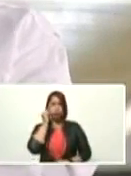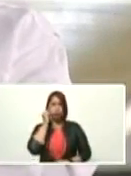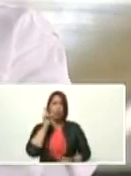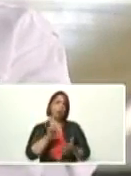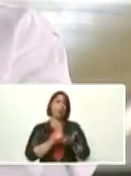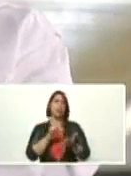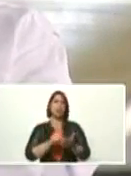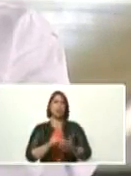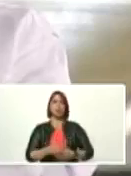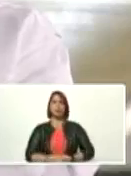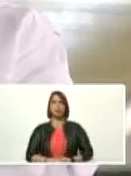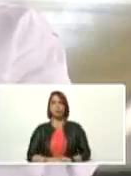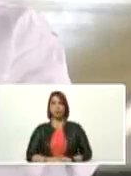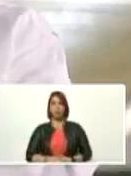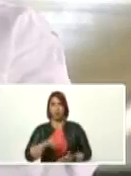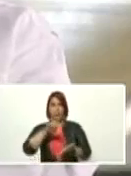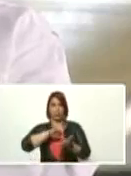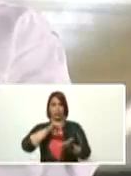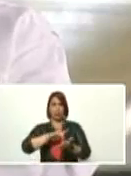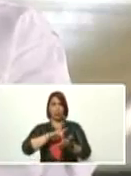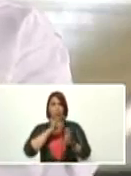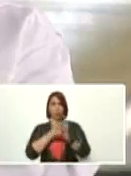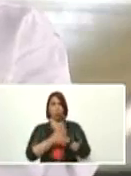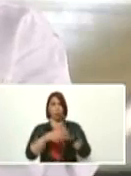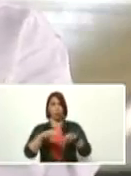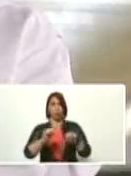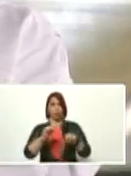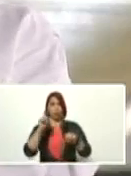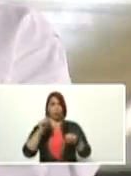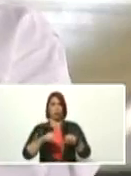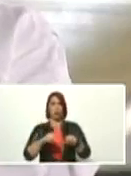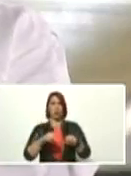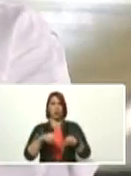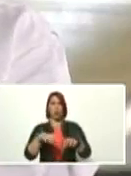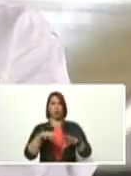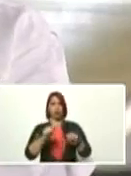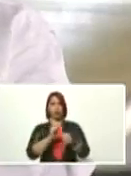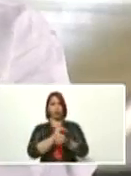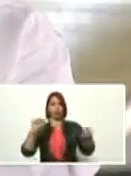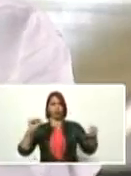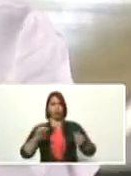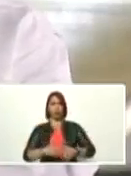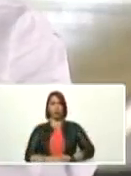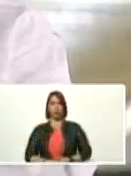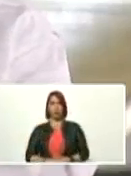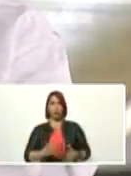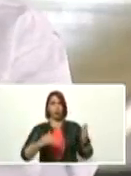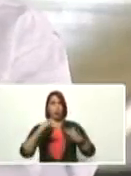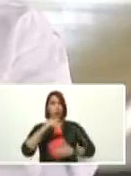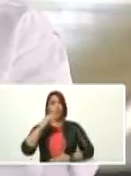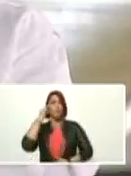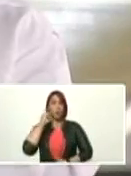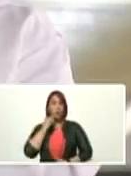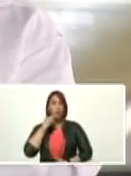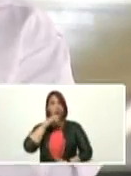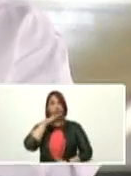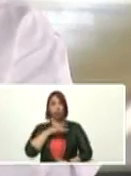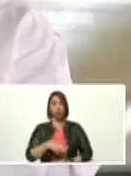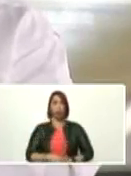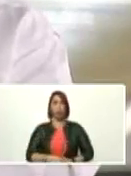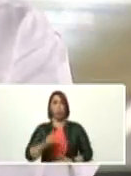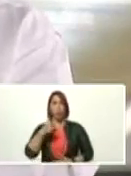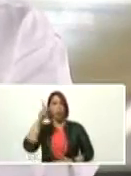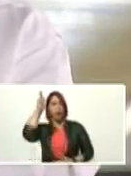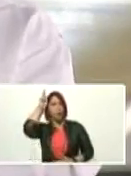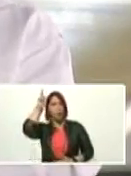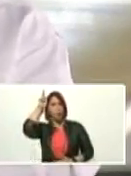las piezas sobre el colonialismo, sobre la descolonización, sobre Bolívar, sobre